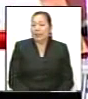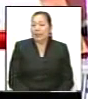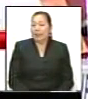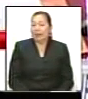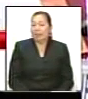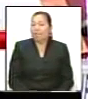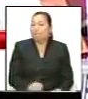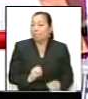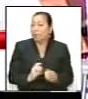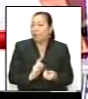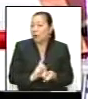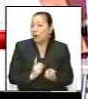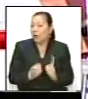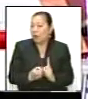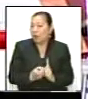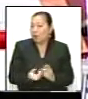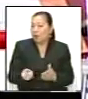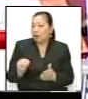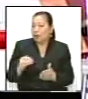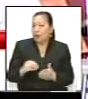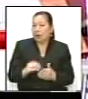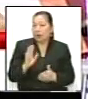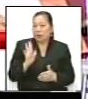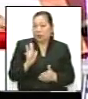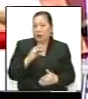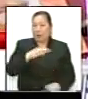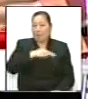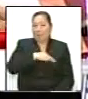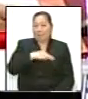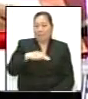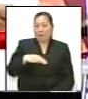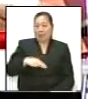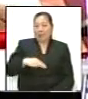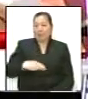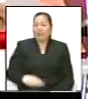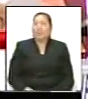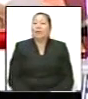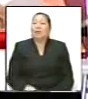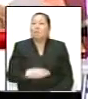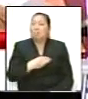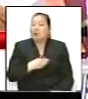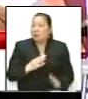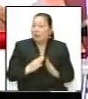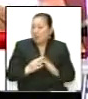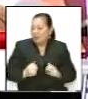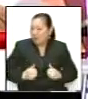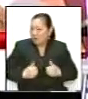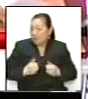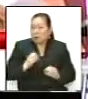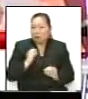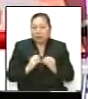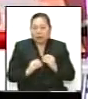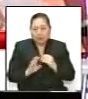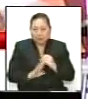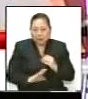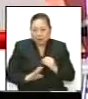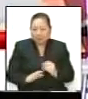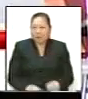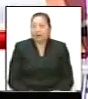En reconstrucción con cambios están involucrados 5 ministerios, entre ellos el Ministerio de Vivienda, Construcción y